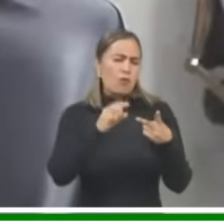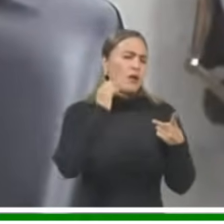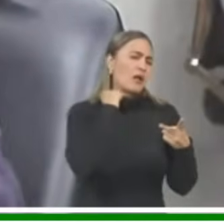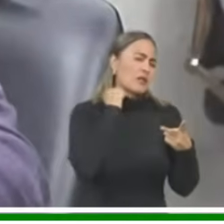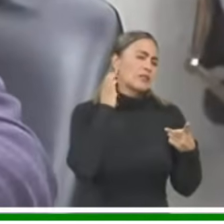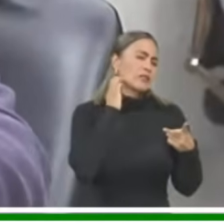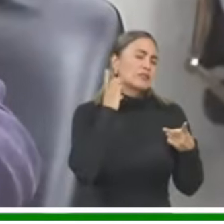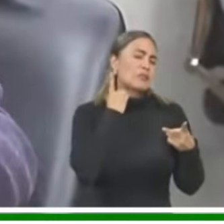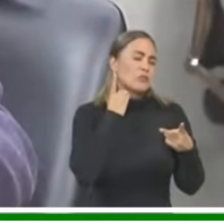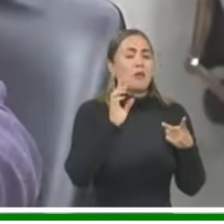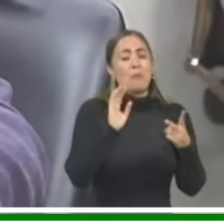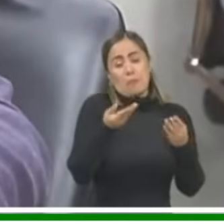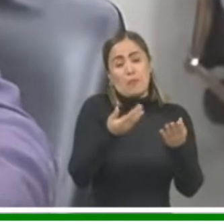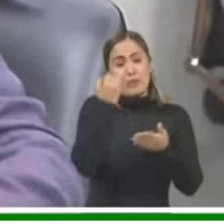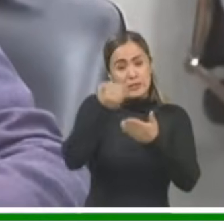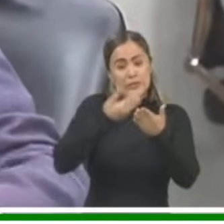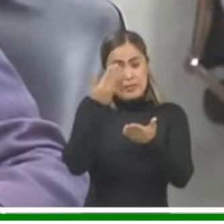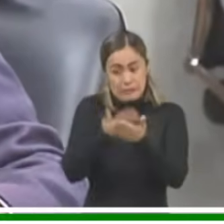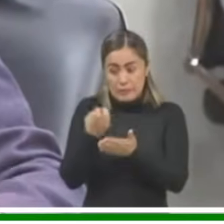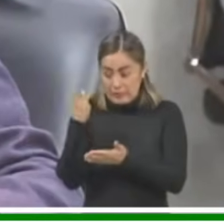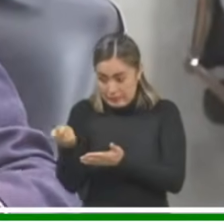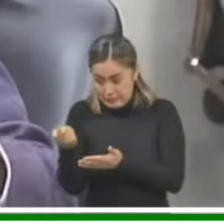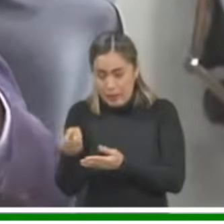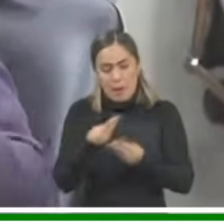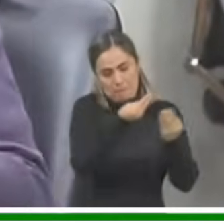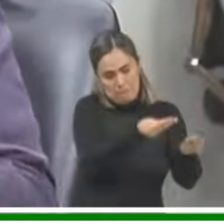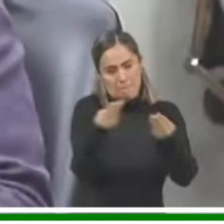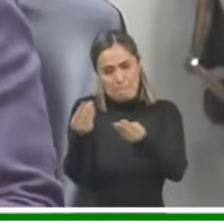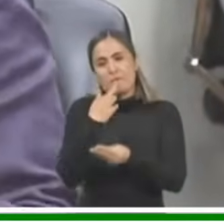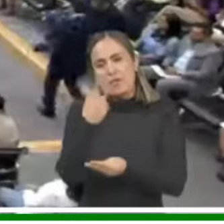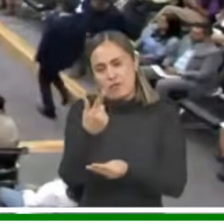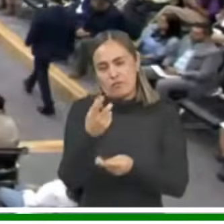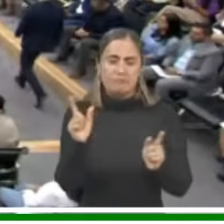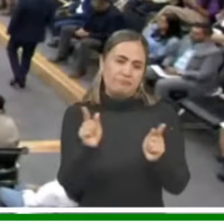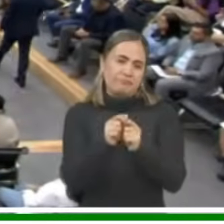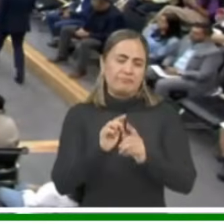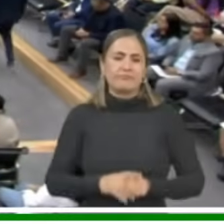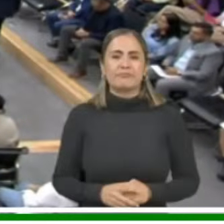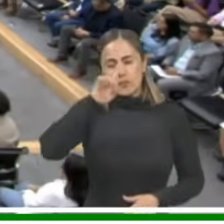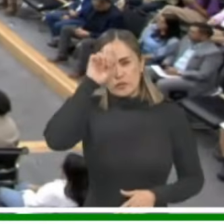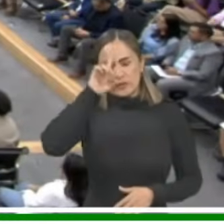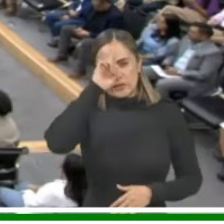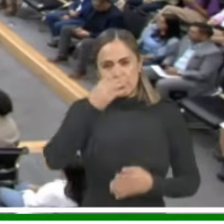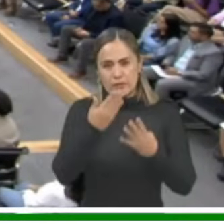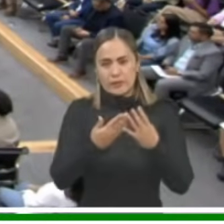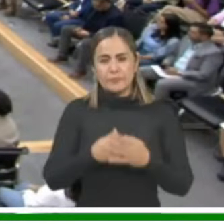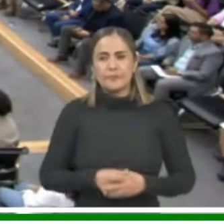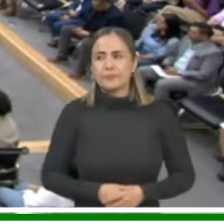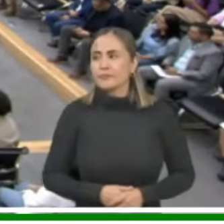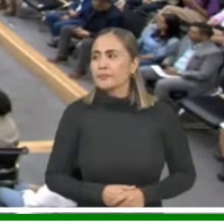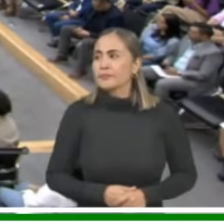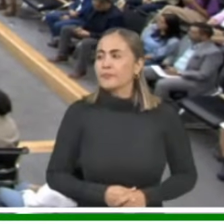legislativo que es el que corresponde a la petición que usted ha formulado. ¿Es cuanto? Gracias, señor representante. Gracias,